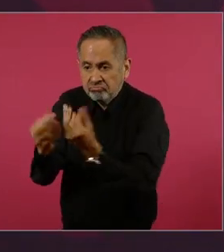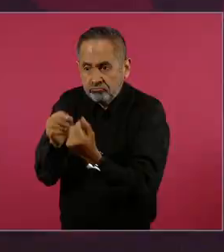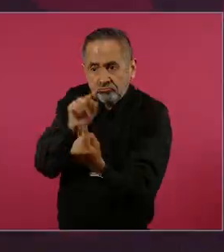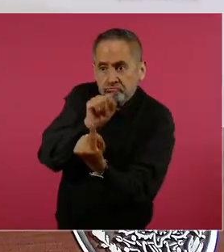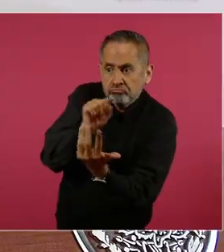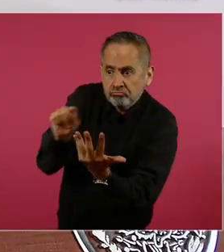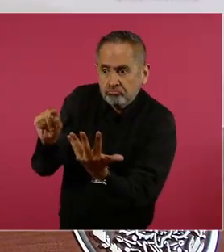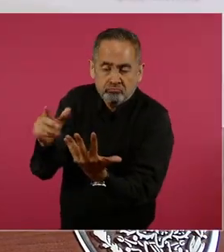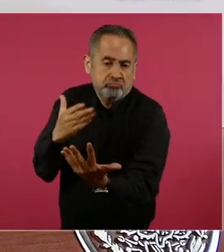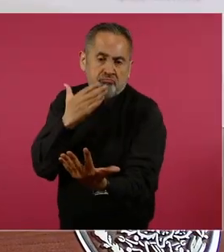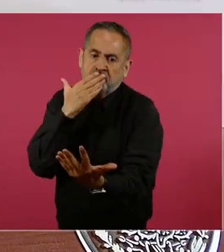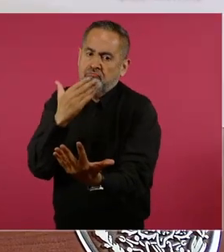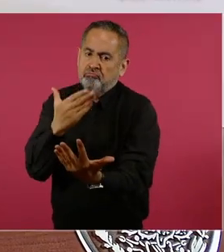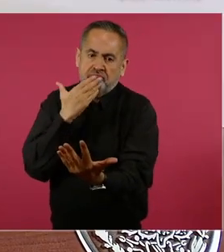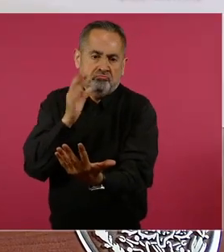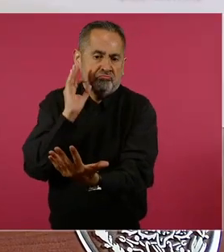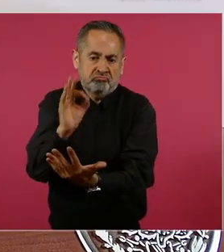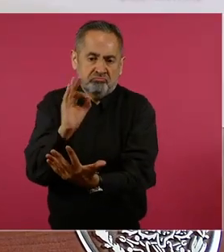muy buen equipo. Y yo,